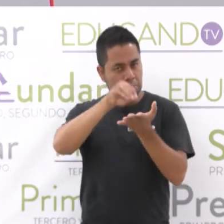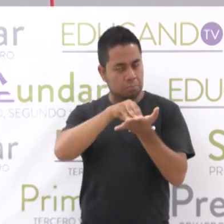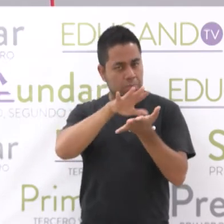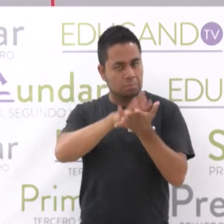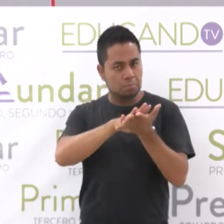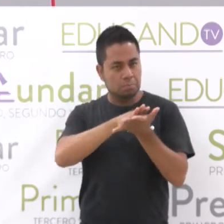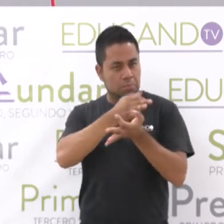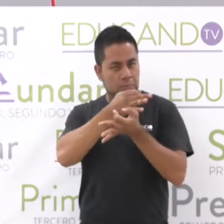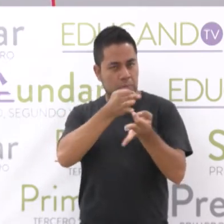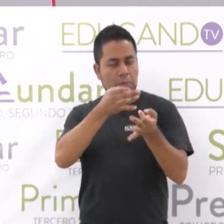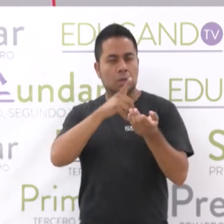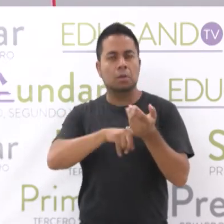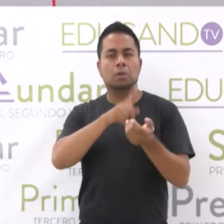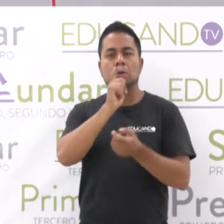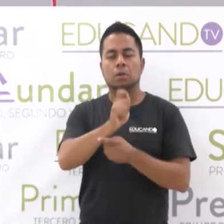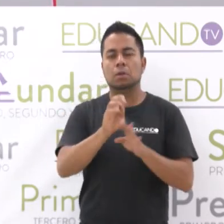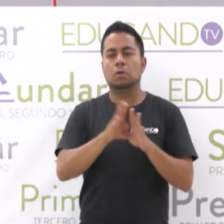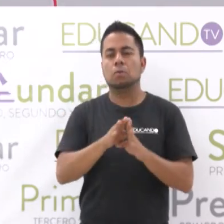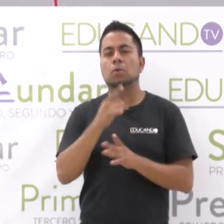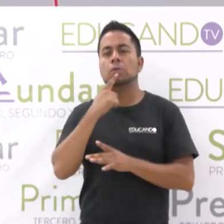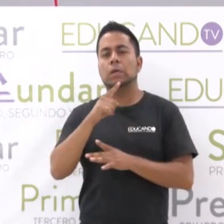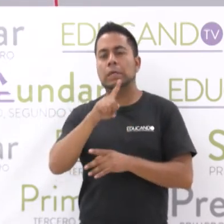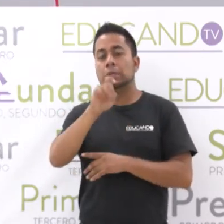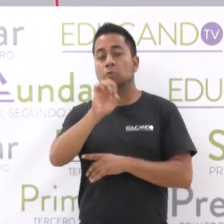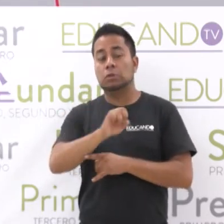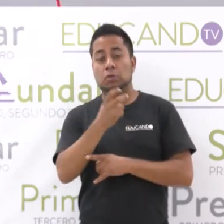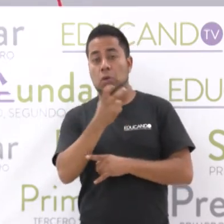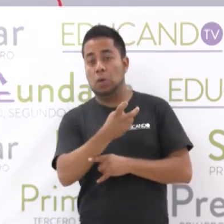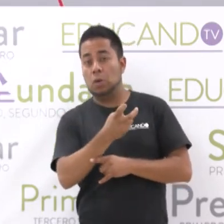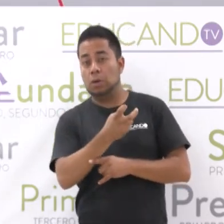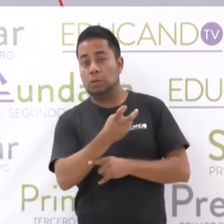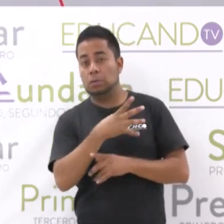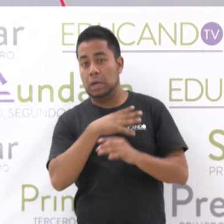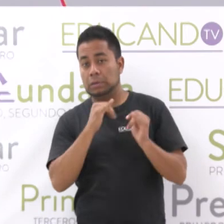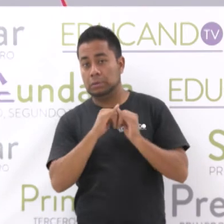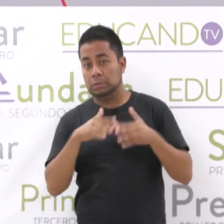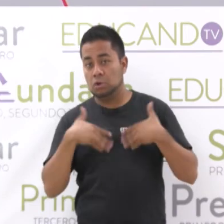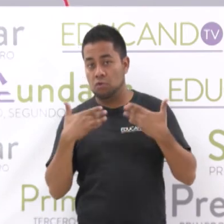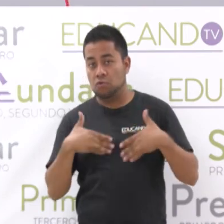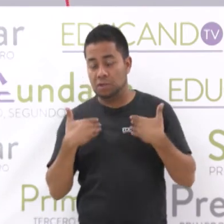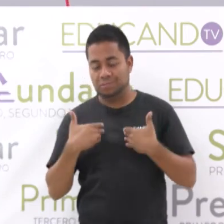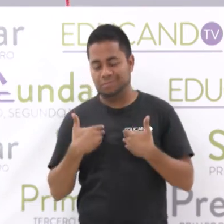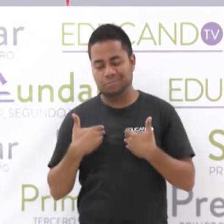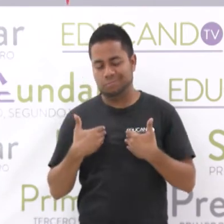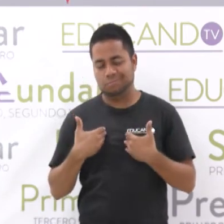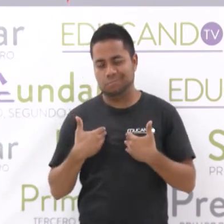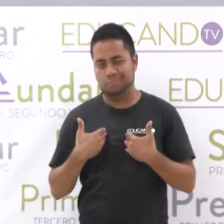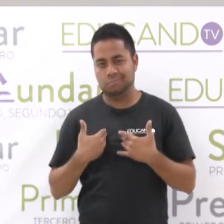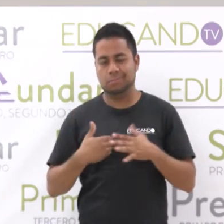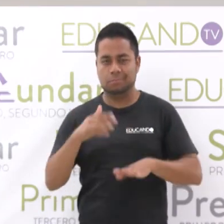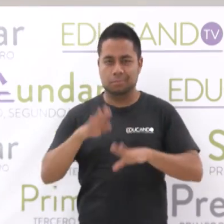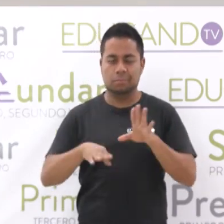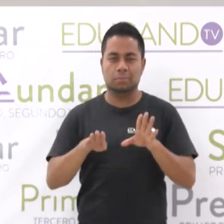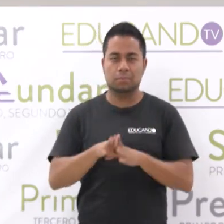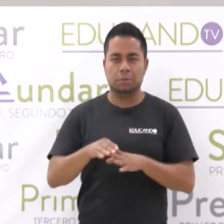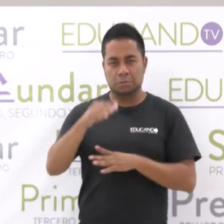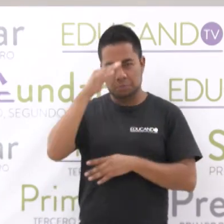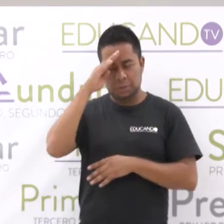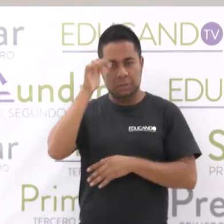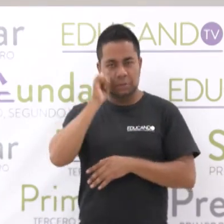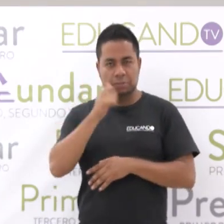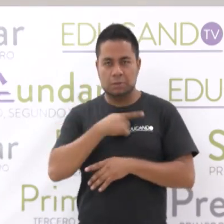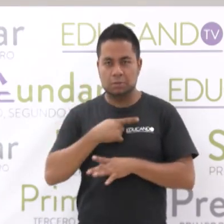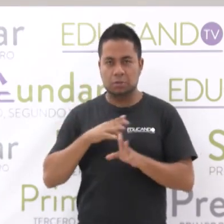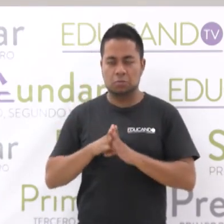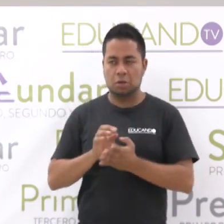las instituciones. Tampoco podemos creer 100% lo que dicen las instituciones, porque pues el pensamiento crítico es que uno debe cuestionar